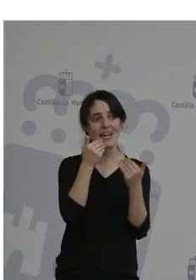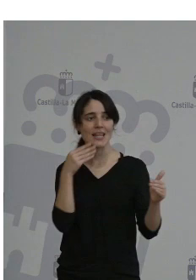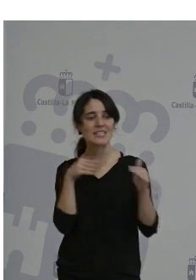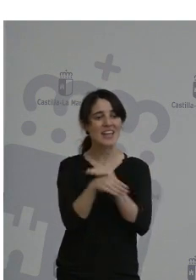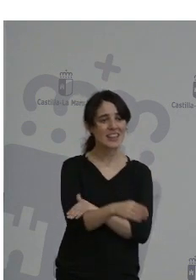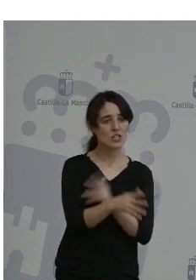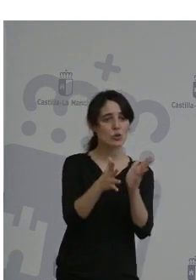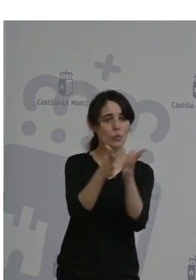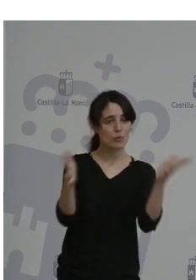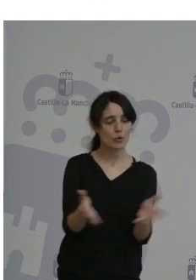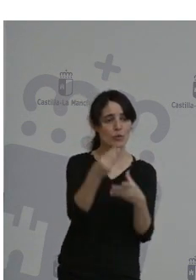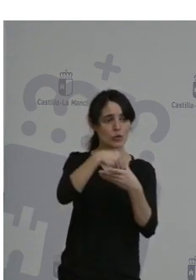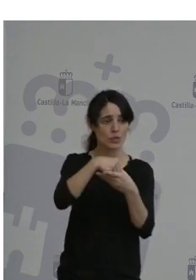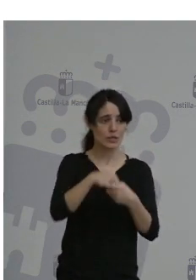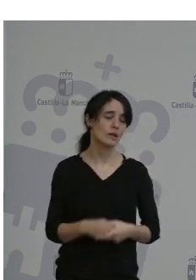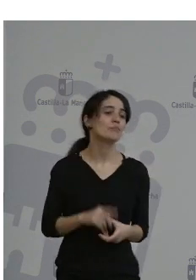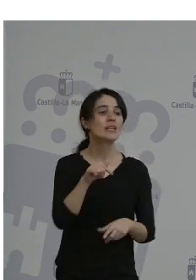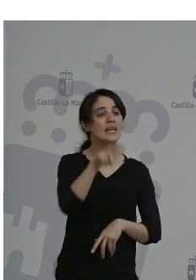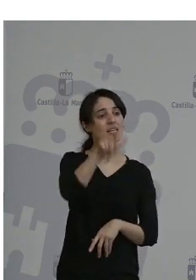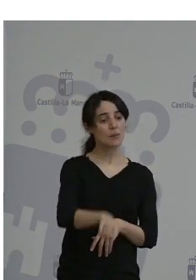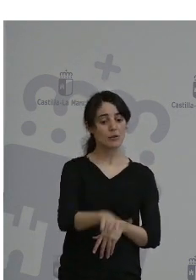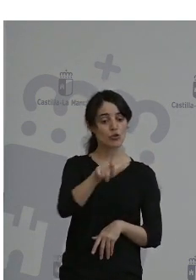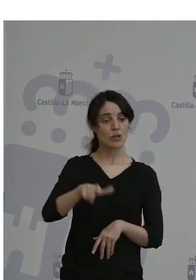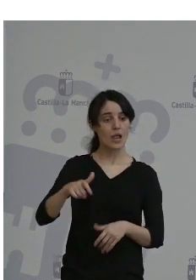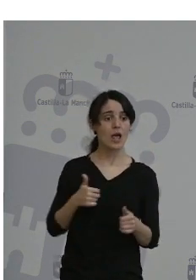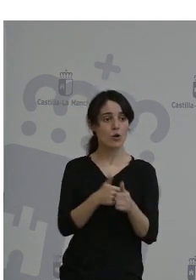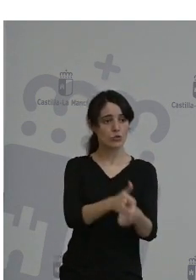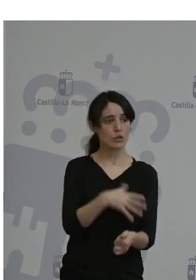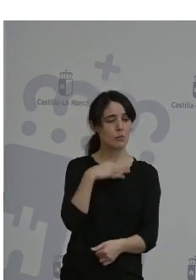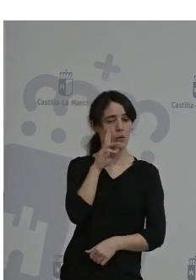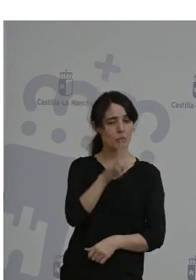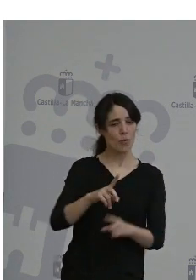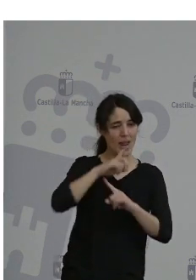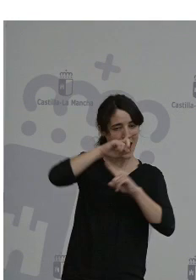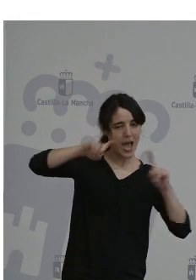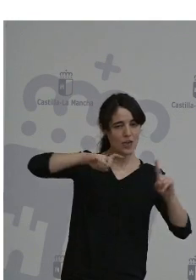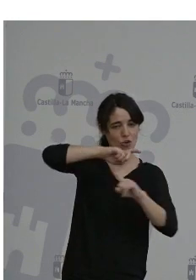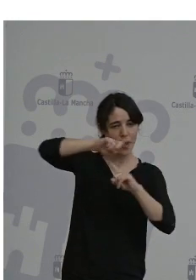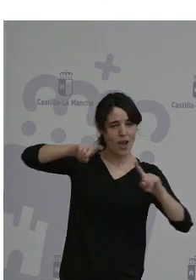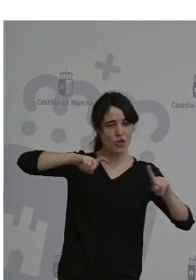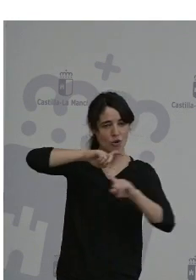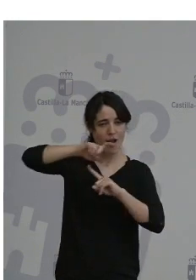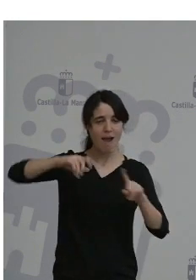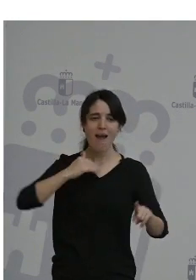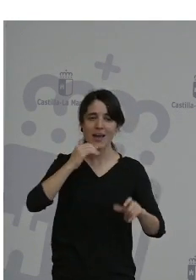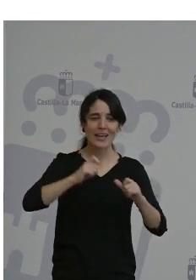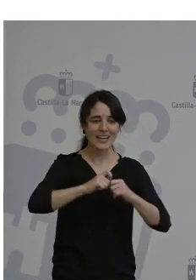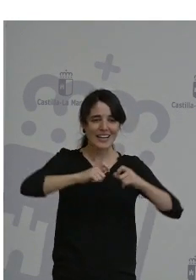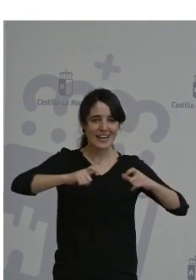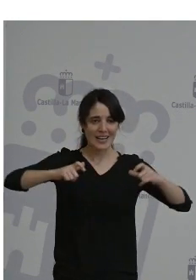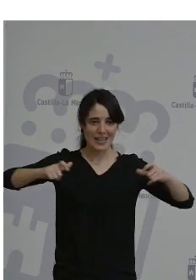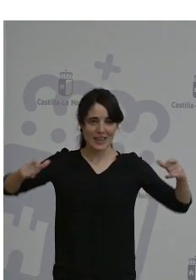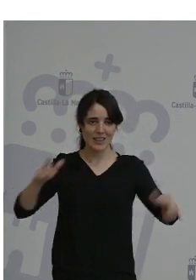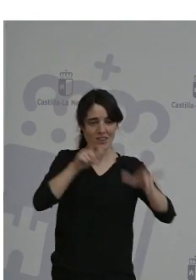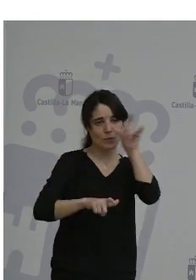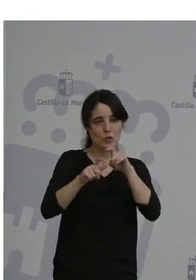En dicho cuerpo general auxiliar podemos observar año tras año una tendencia creciente de aspirantes presentados